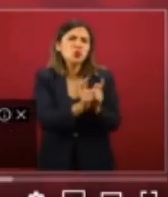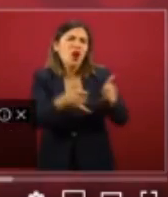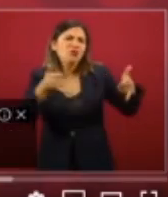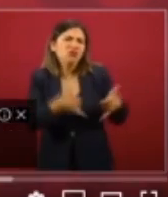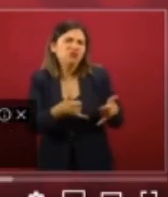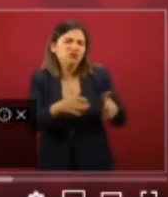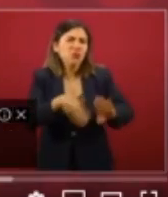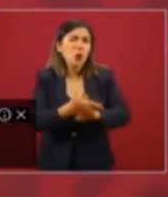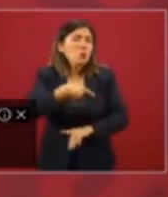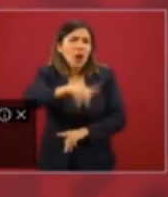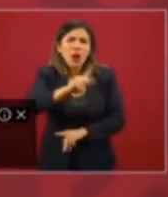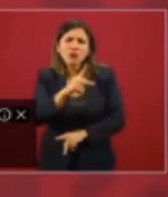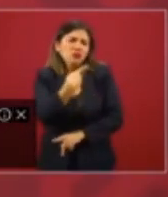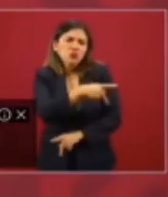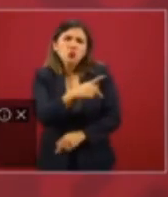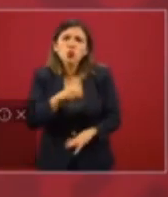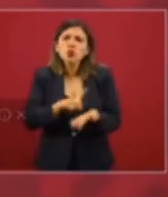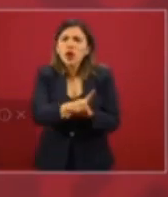Pero es legítimo.